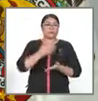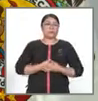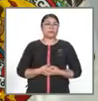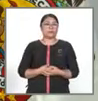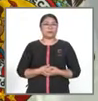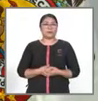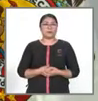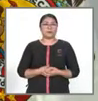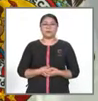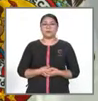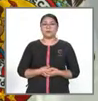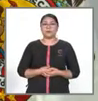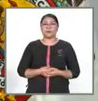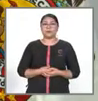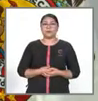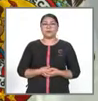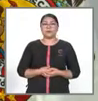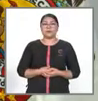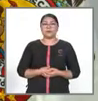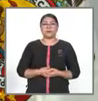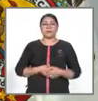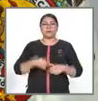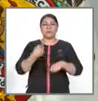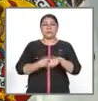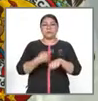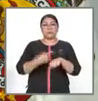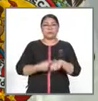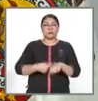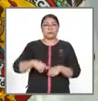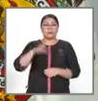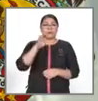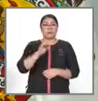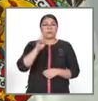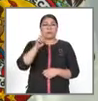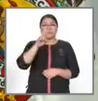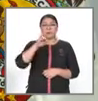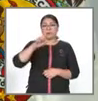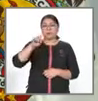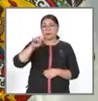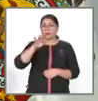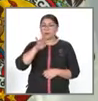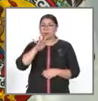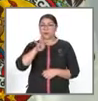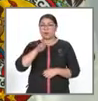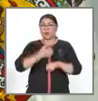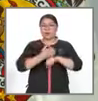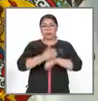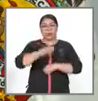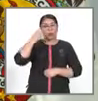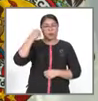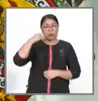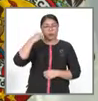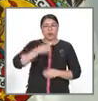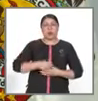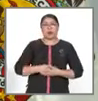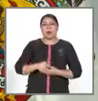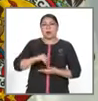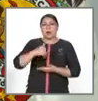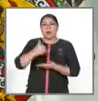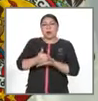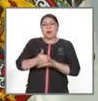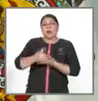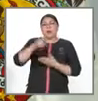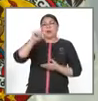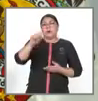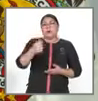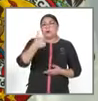permito presentar el panorama epidemiológico de enfermedad respiratoria por covid-19 en el estado de Oaxaca al corte del